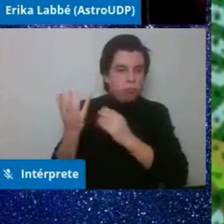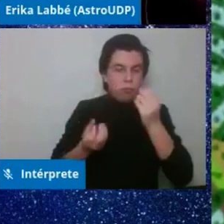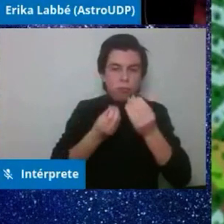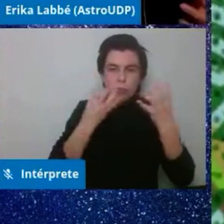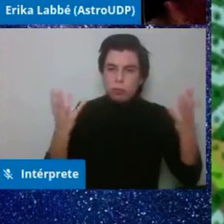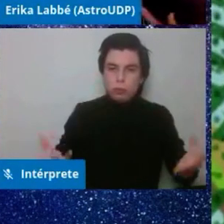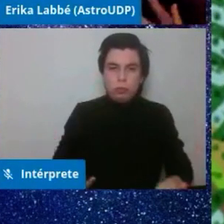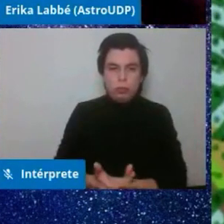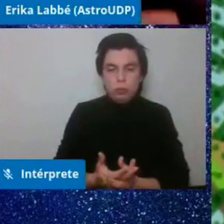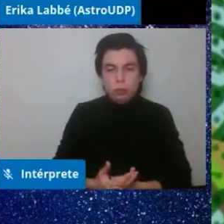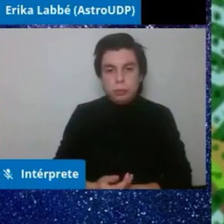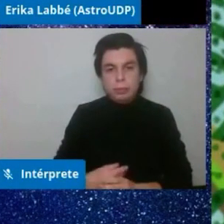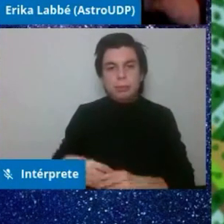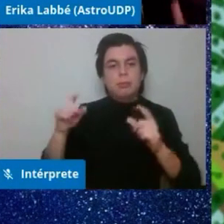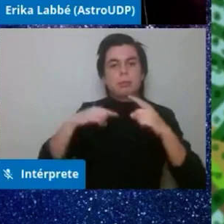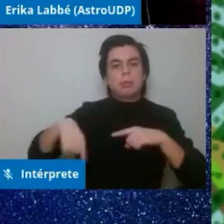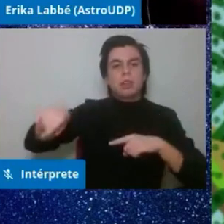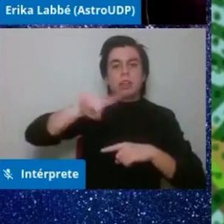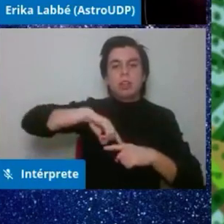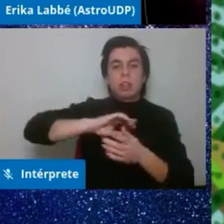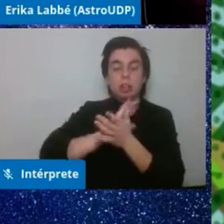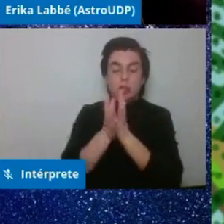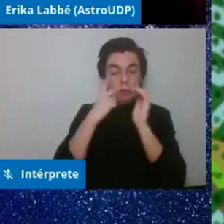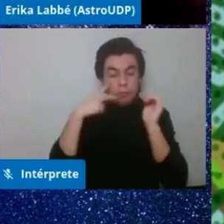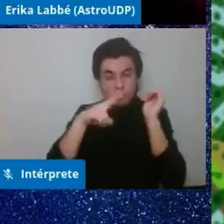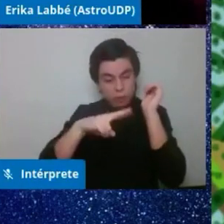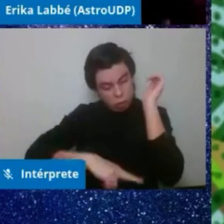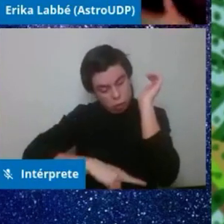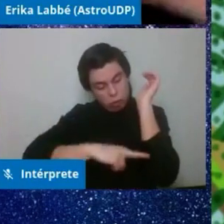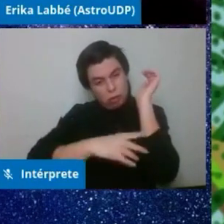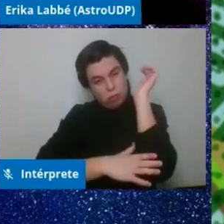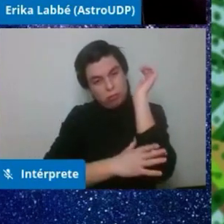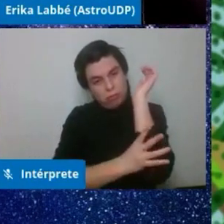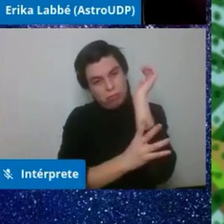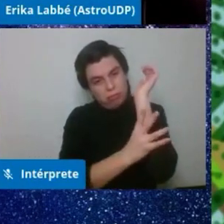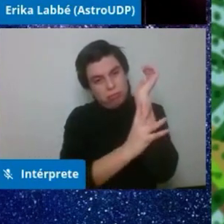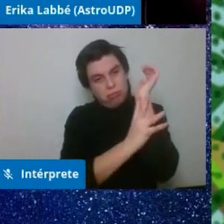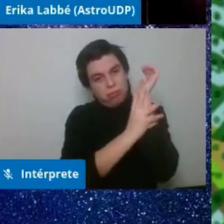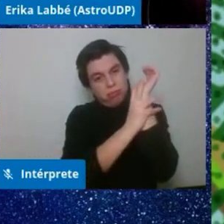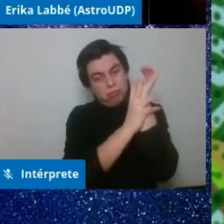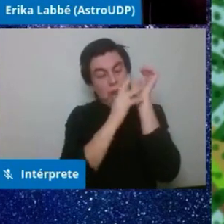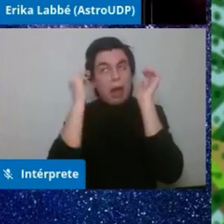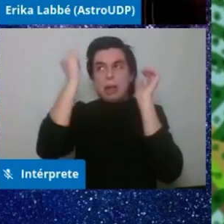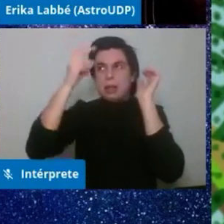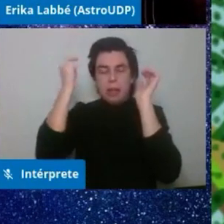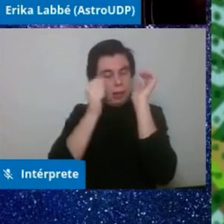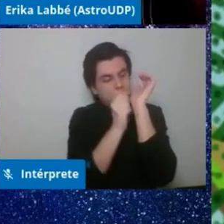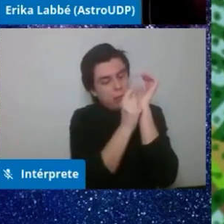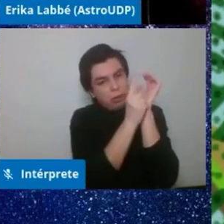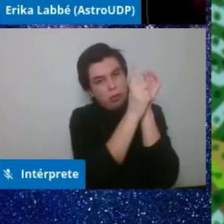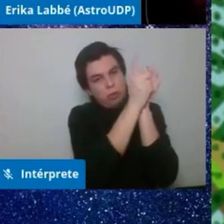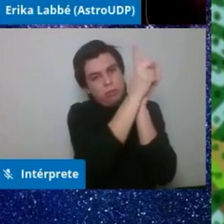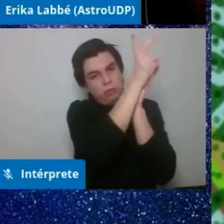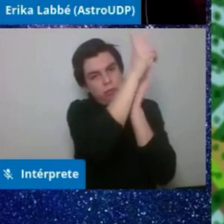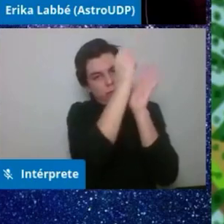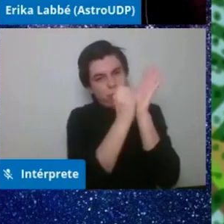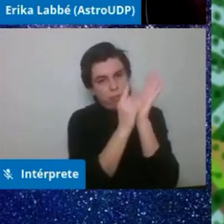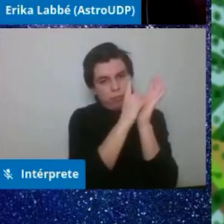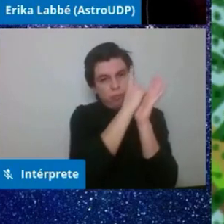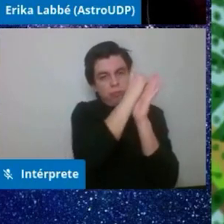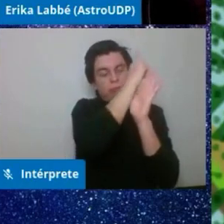Entonces, de todo este tronco que les acabo de describir, nacen un montón de ideas que, como les contaba al principio,